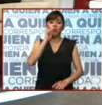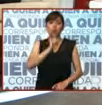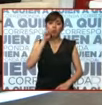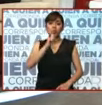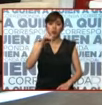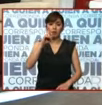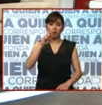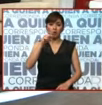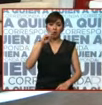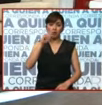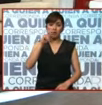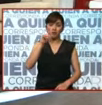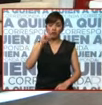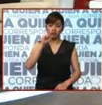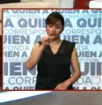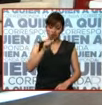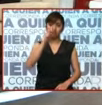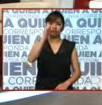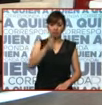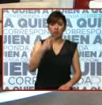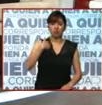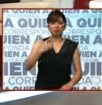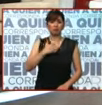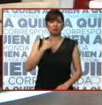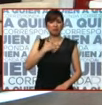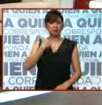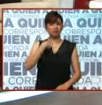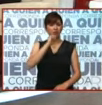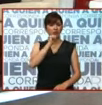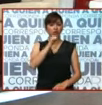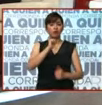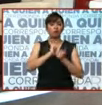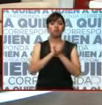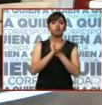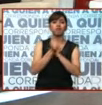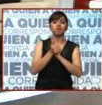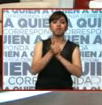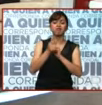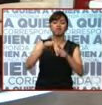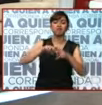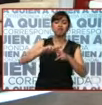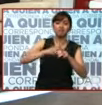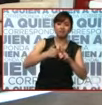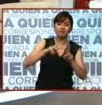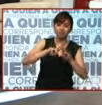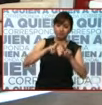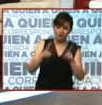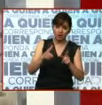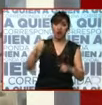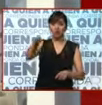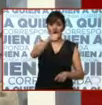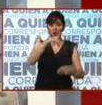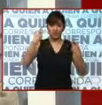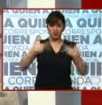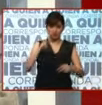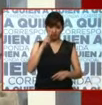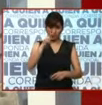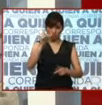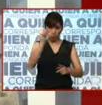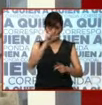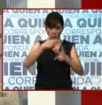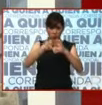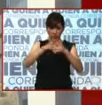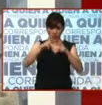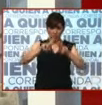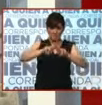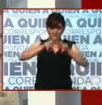riesgo. Entonces, no sentimos nada hasta que se presenta la primera fractura. Esto para la gente que nos está viendo ahora, cuando hablamos de una fractura,